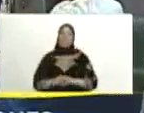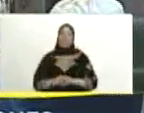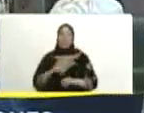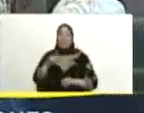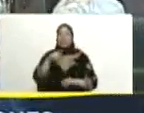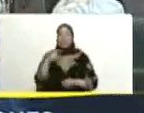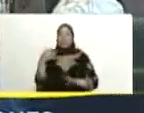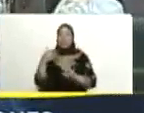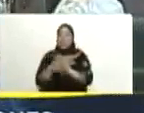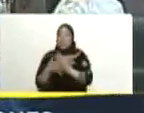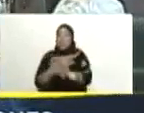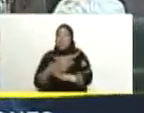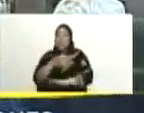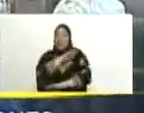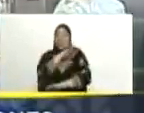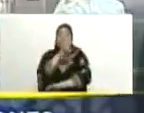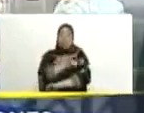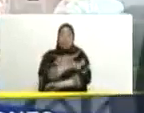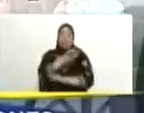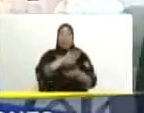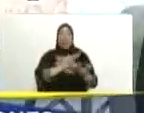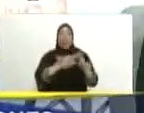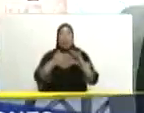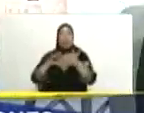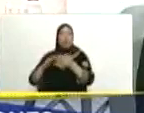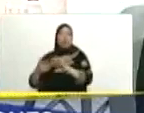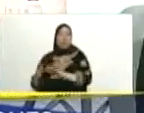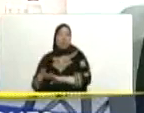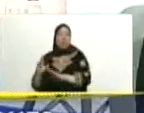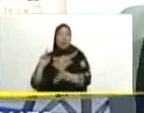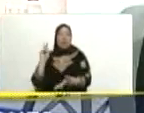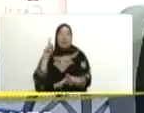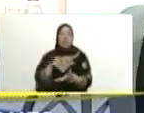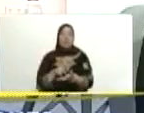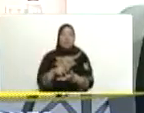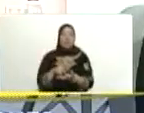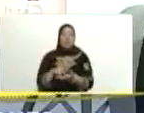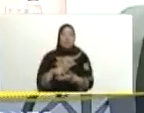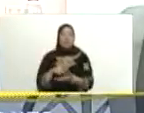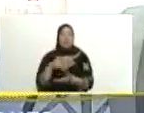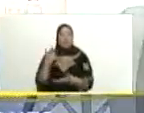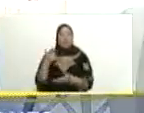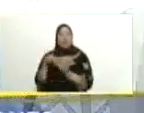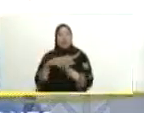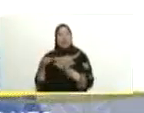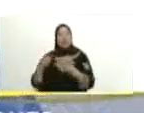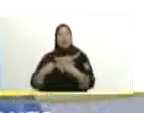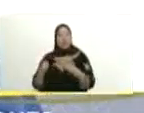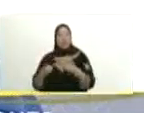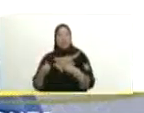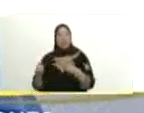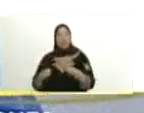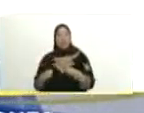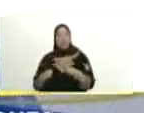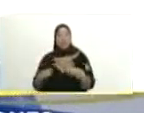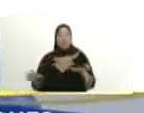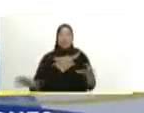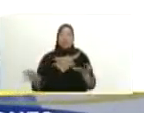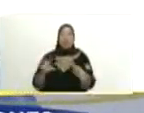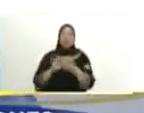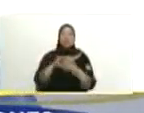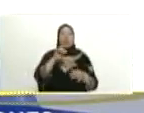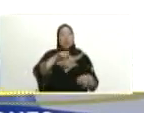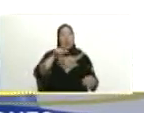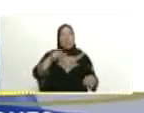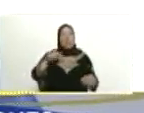popular es el poder de la organización de base, es el poder de los vecinos y vecinas, es la unión de la